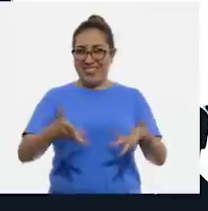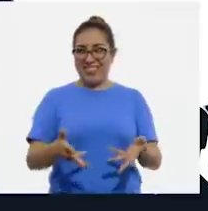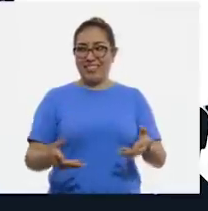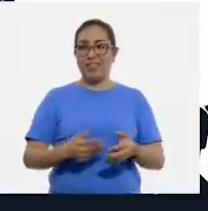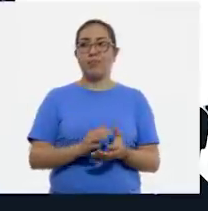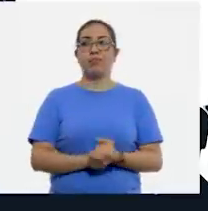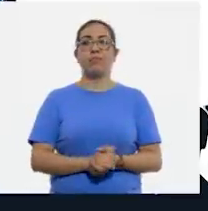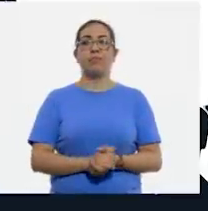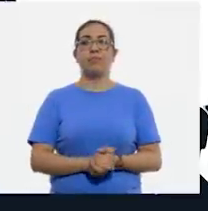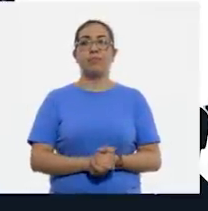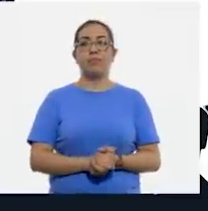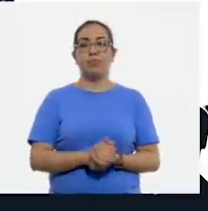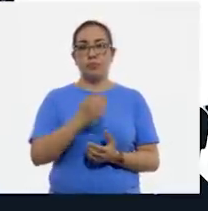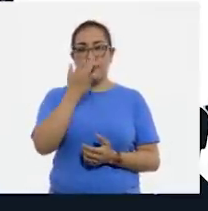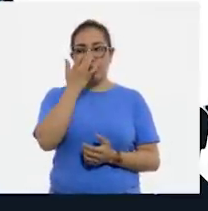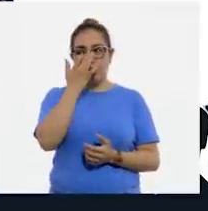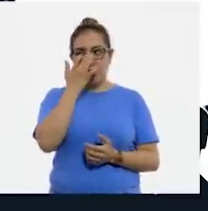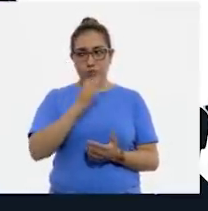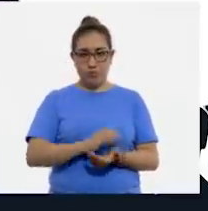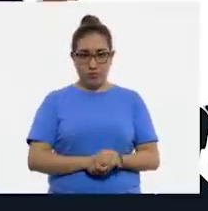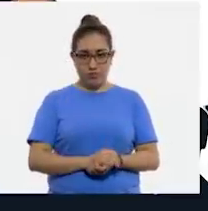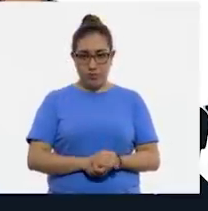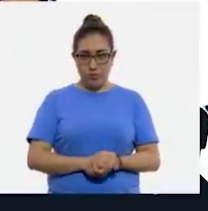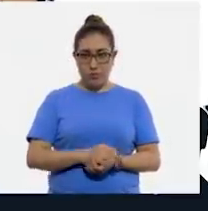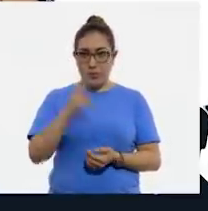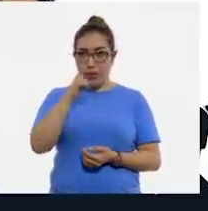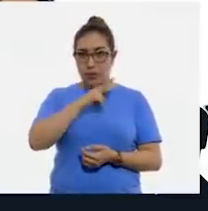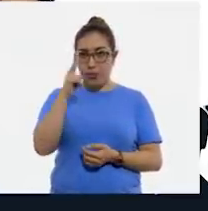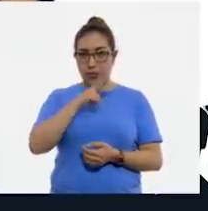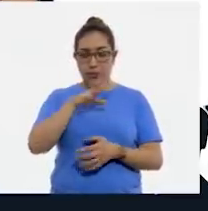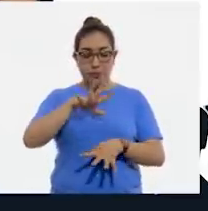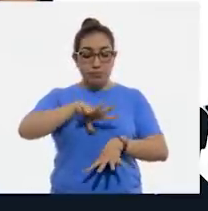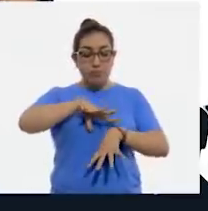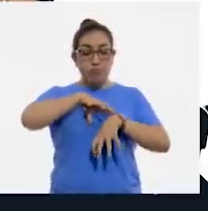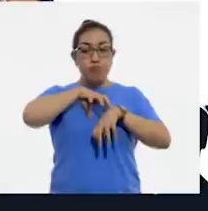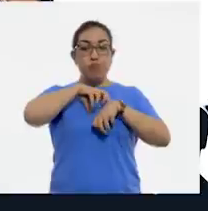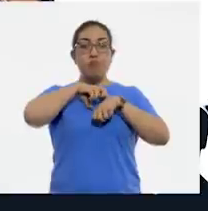Respiramos y exhalamos con la letra R.